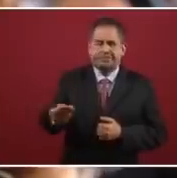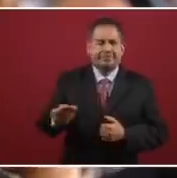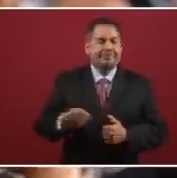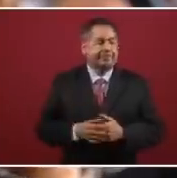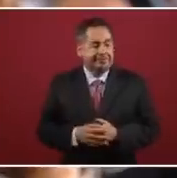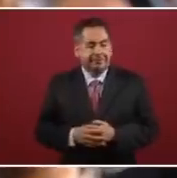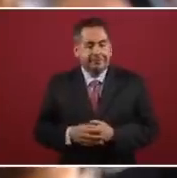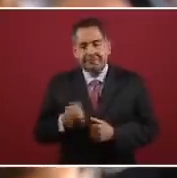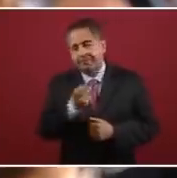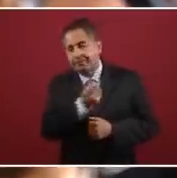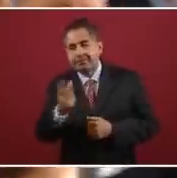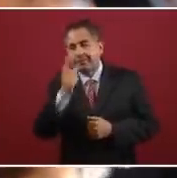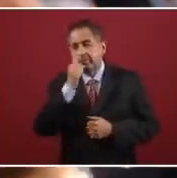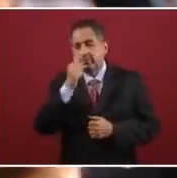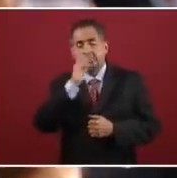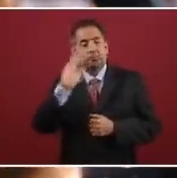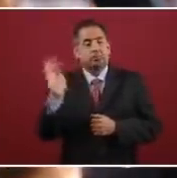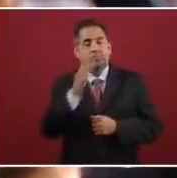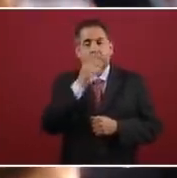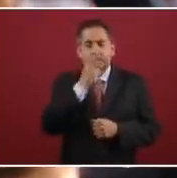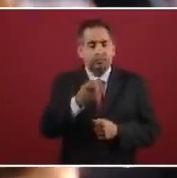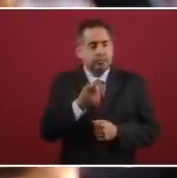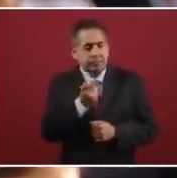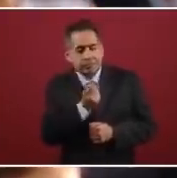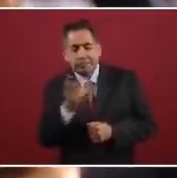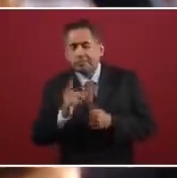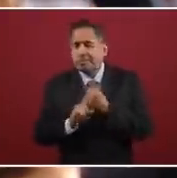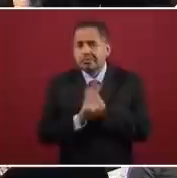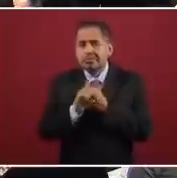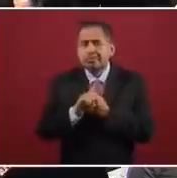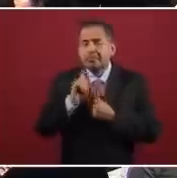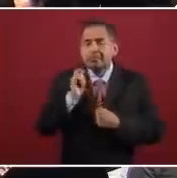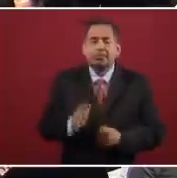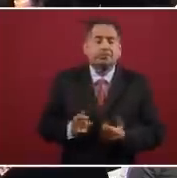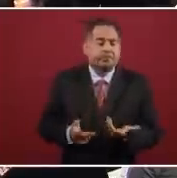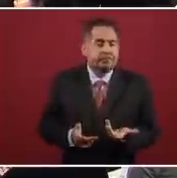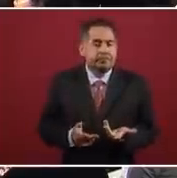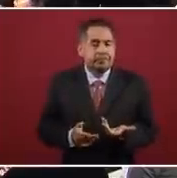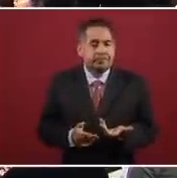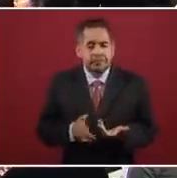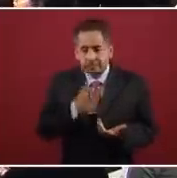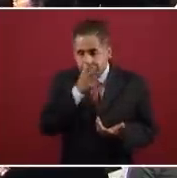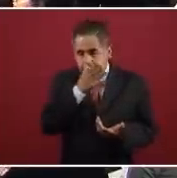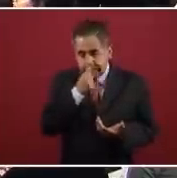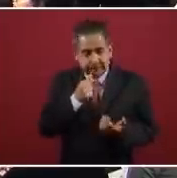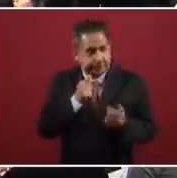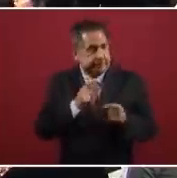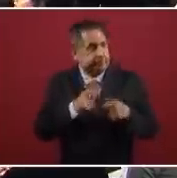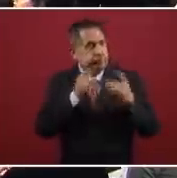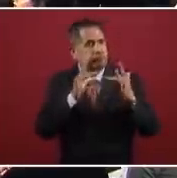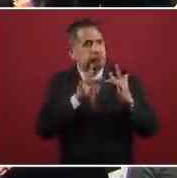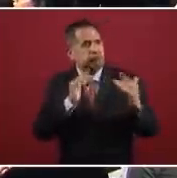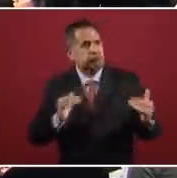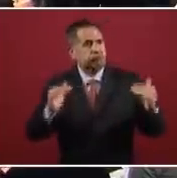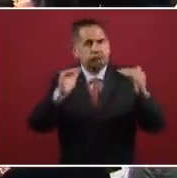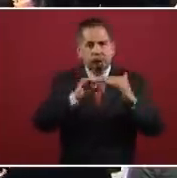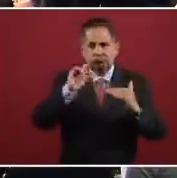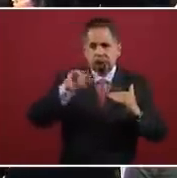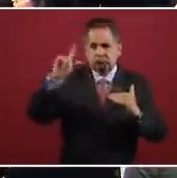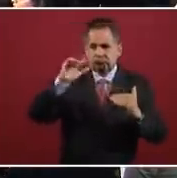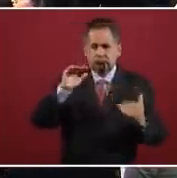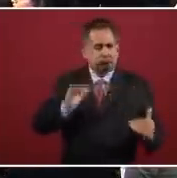los policías federales están diciendo que parte del problema es porque no pueden llegar a las autoridades de la misma